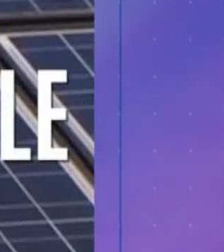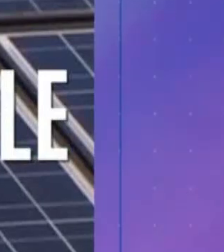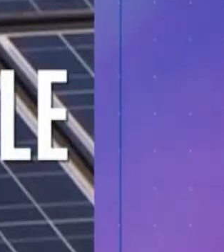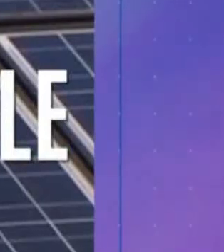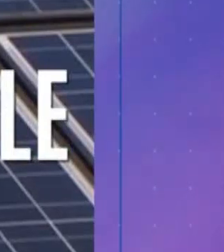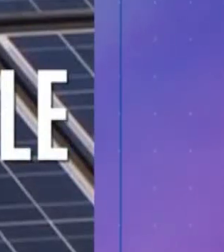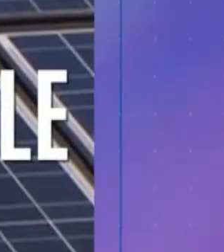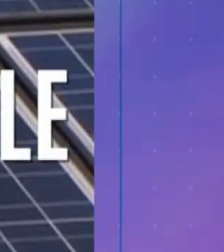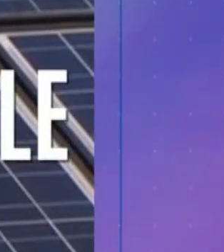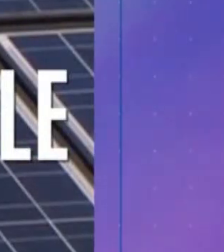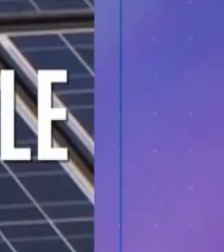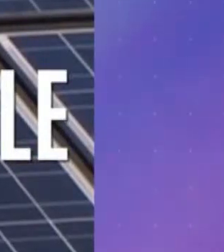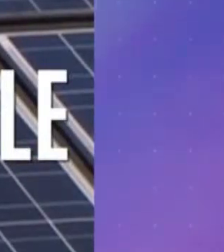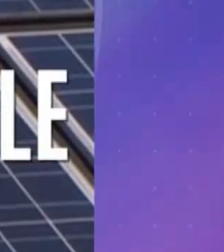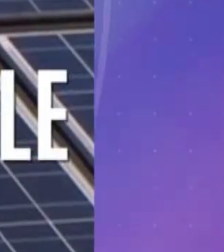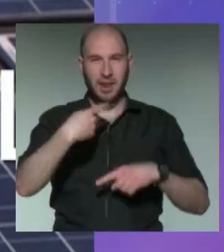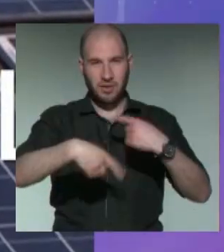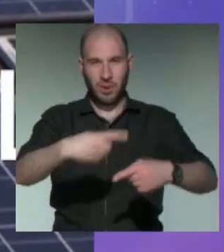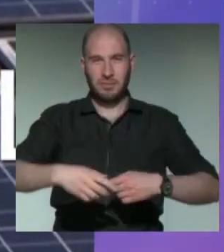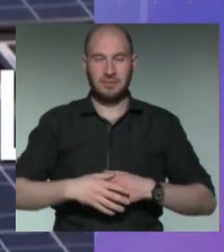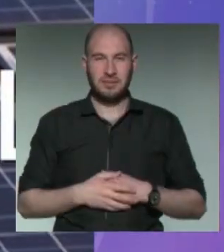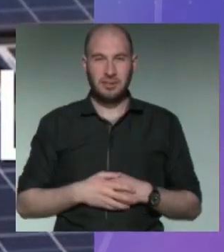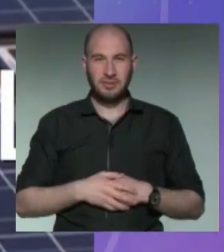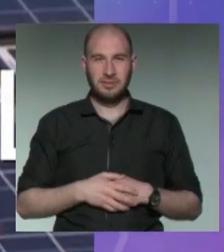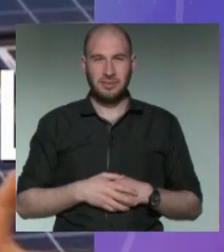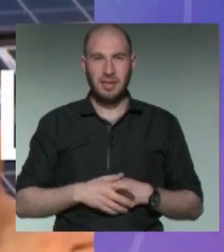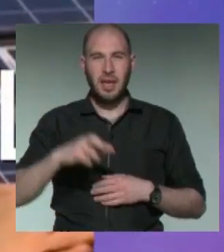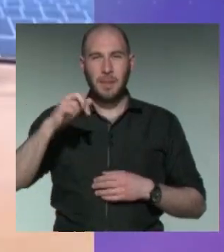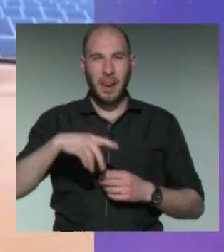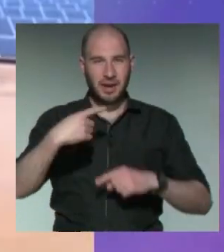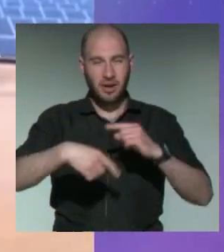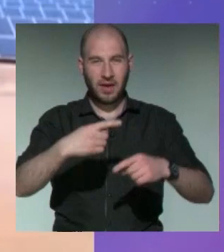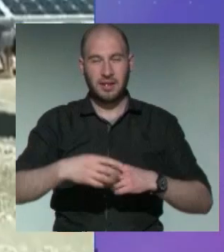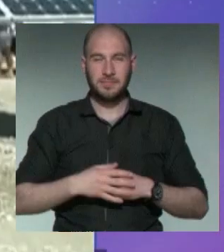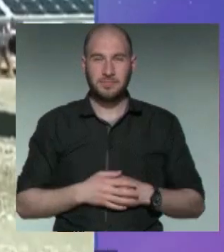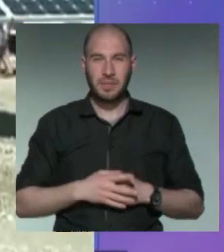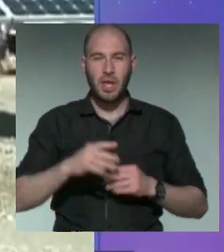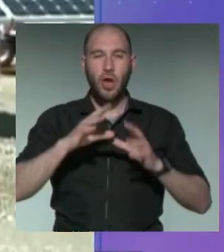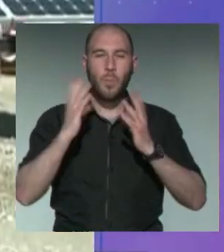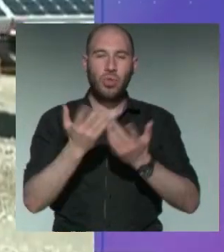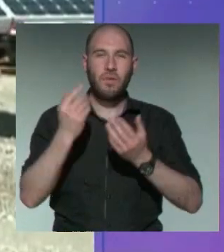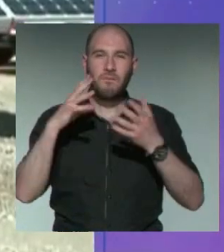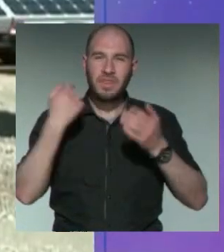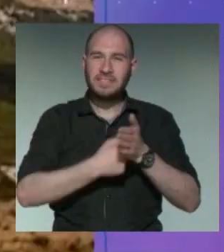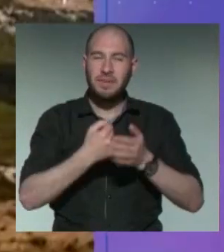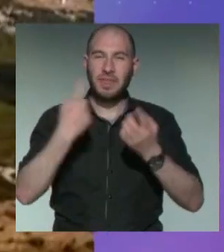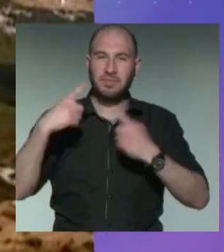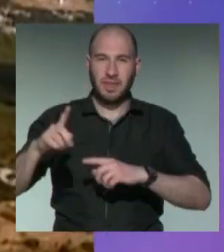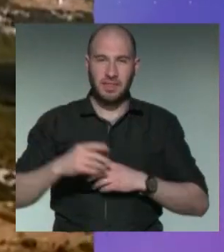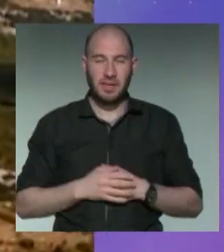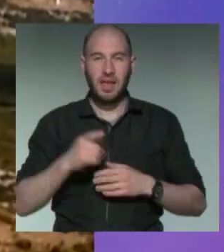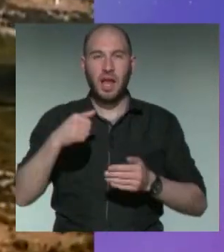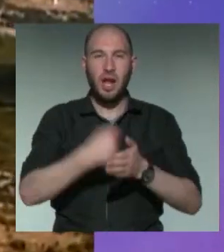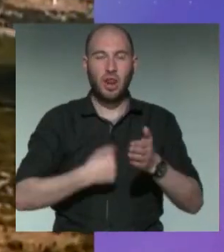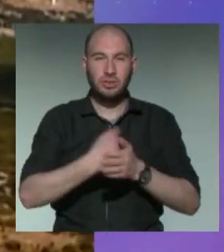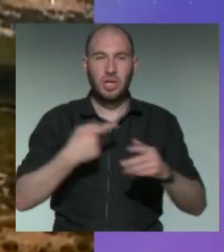Un plan nacional para energías renovables. Plan Renovar. El mundo enfrenta otro desafío enorme, que es